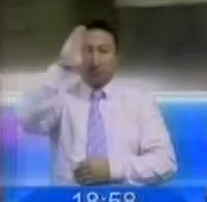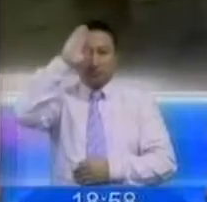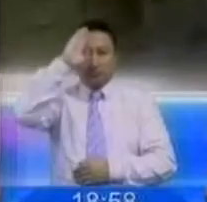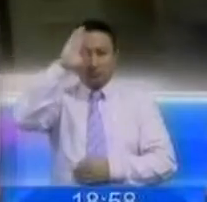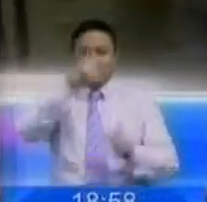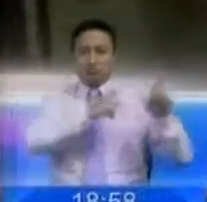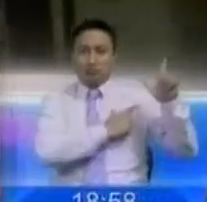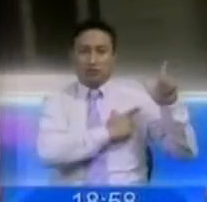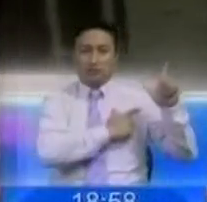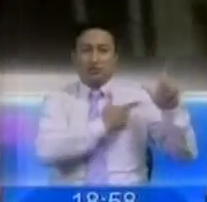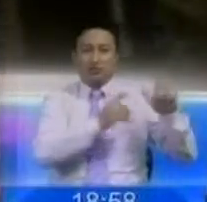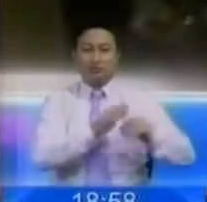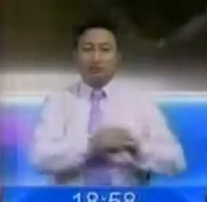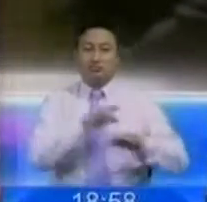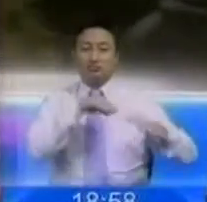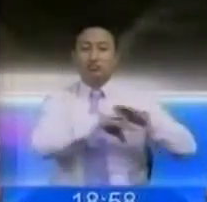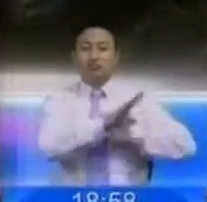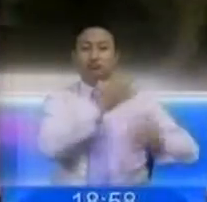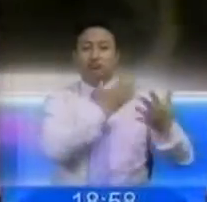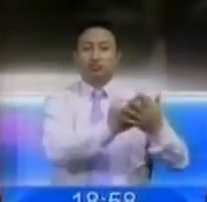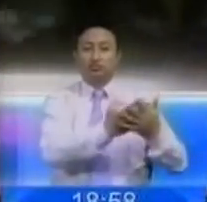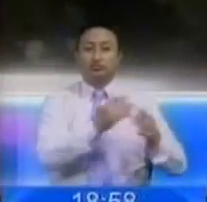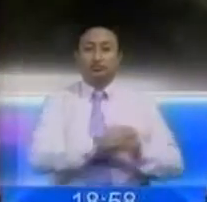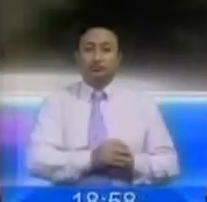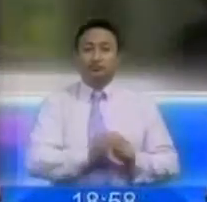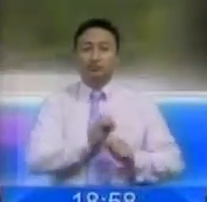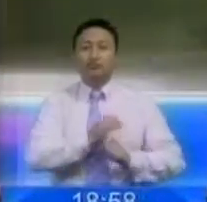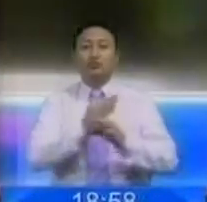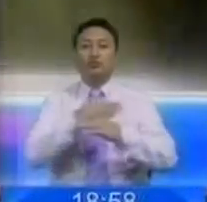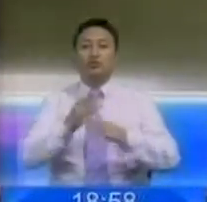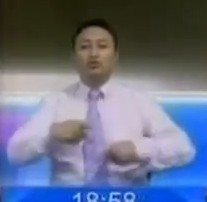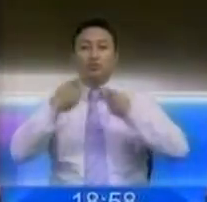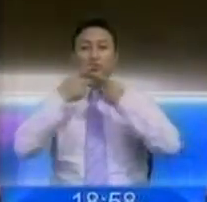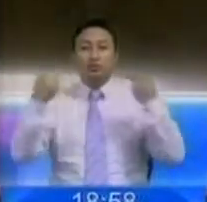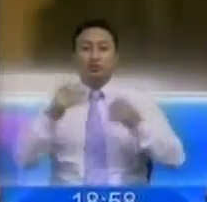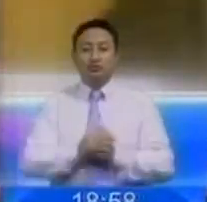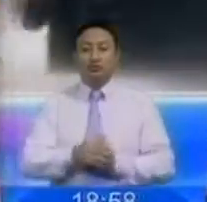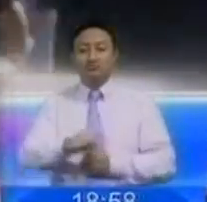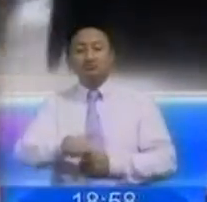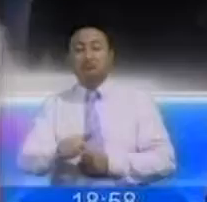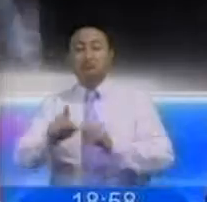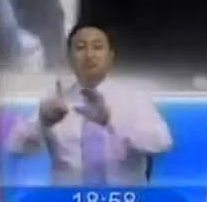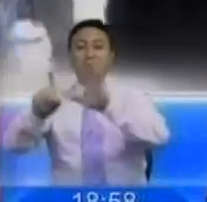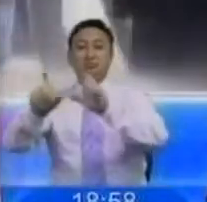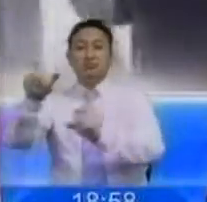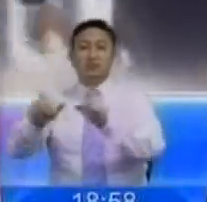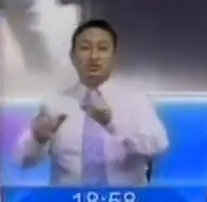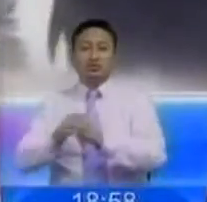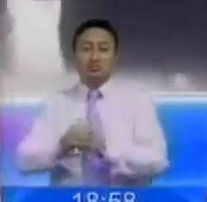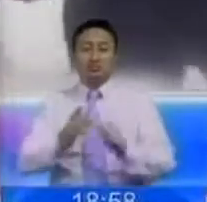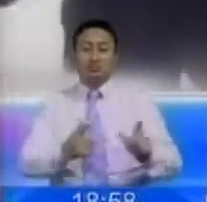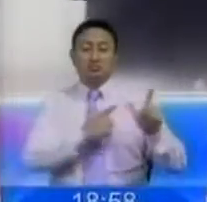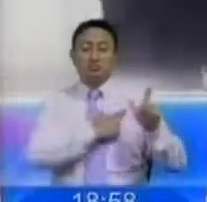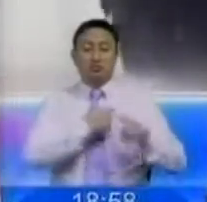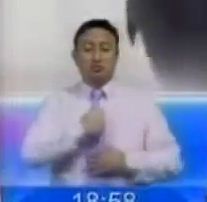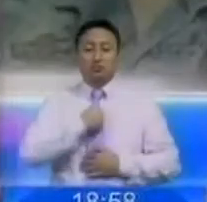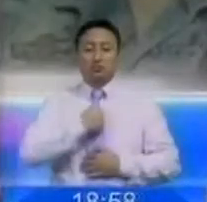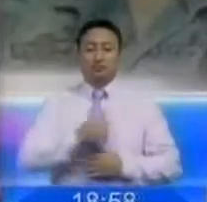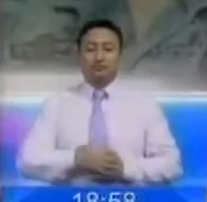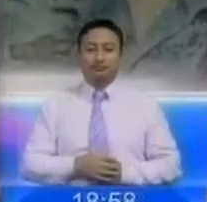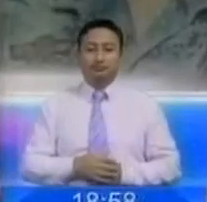activo fueron privados de la libertad, además de un funcionario público y otros 6 entre civiles y militares en servicio